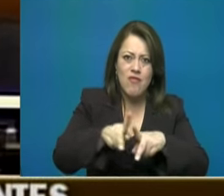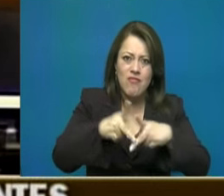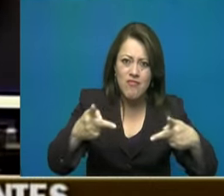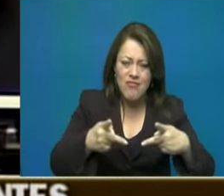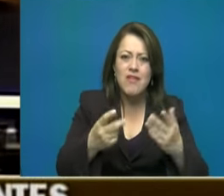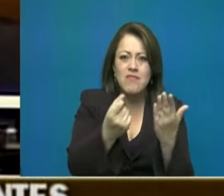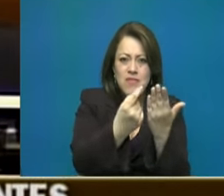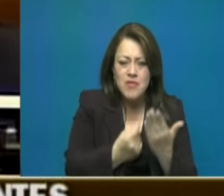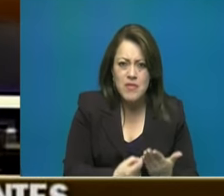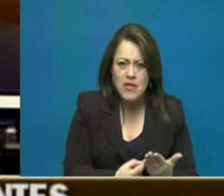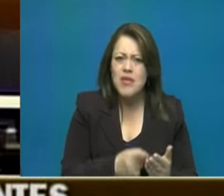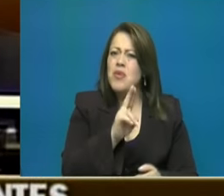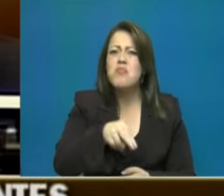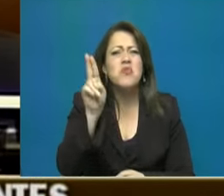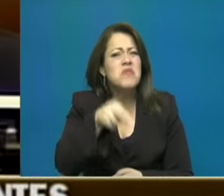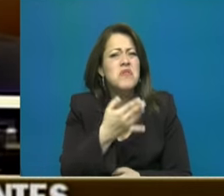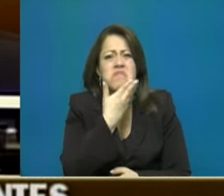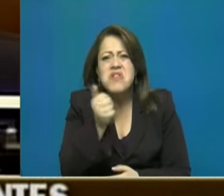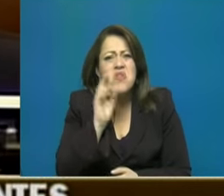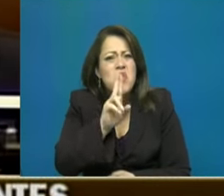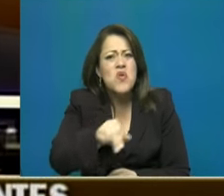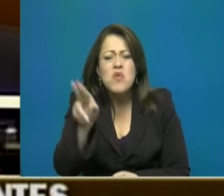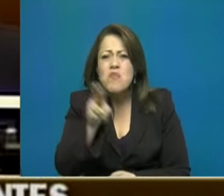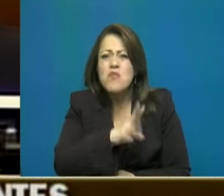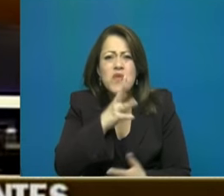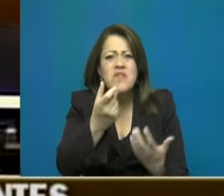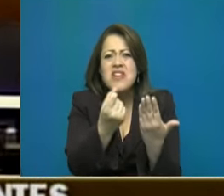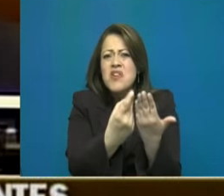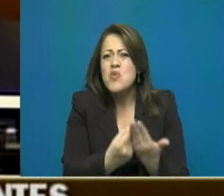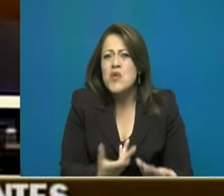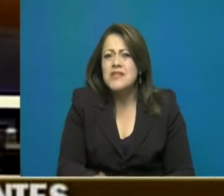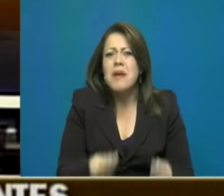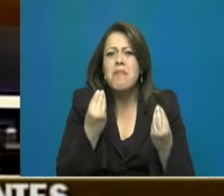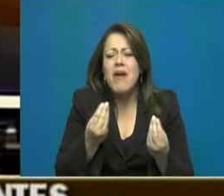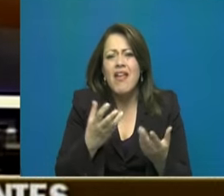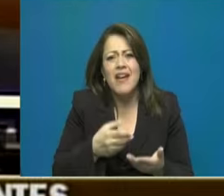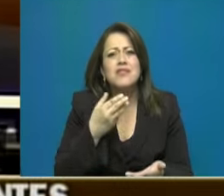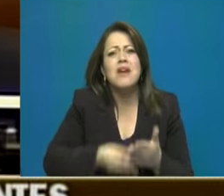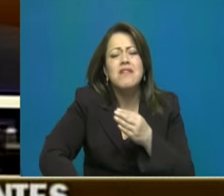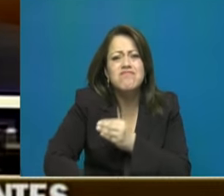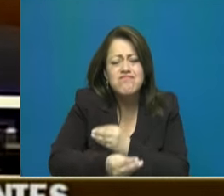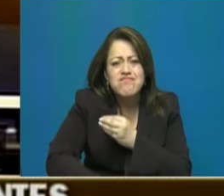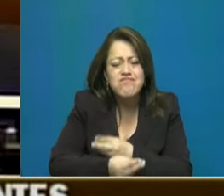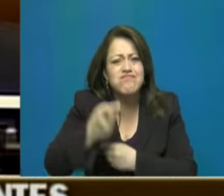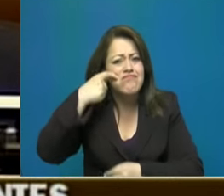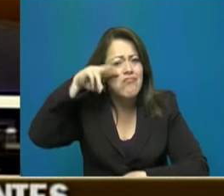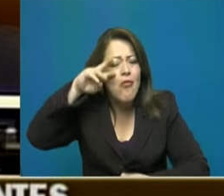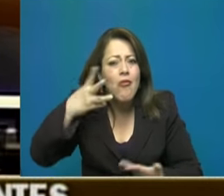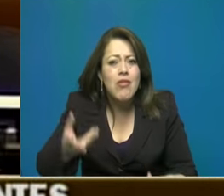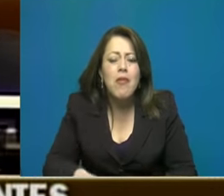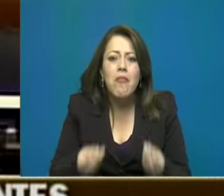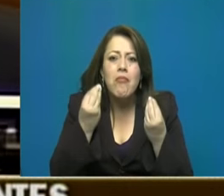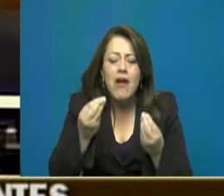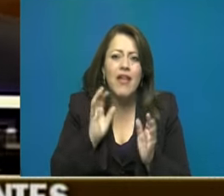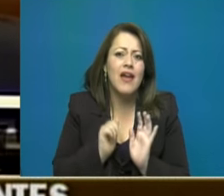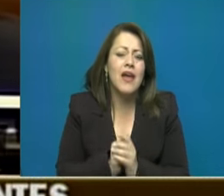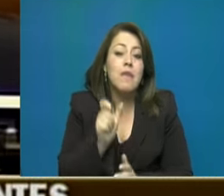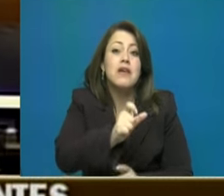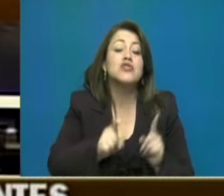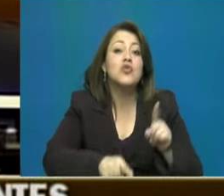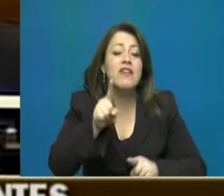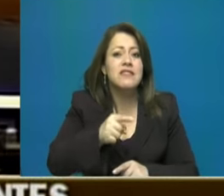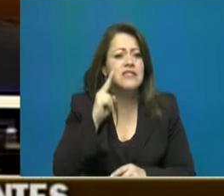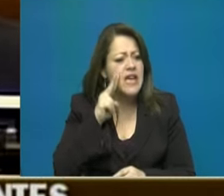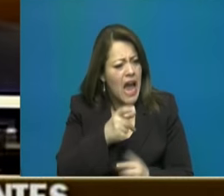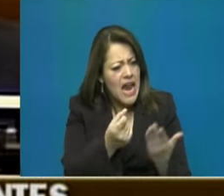Clara López. Deberían prohibirse las encuestas en el último mes de elección. Eso es una forma también de engañar al electorado y de orientarlo hacia una decisión política